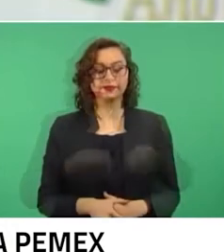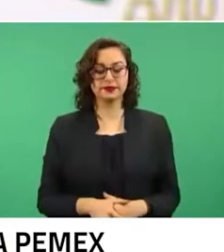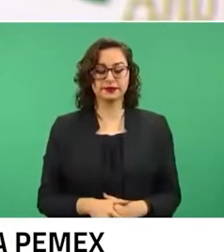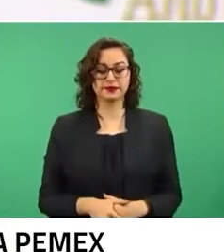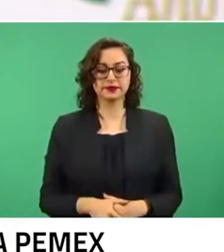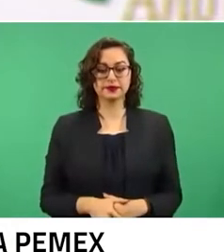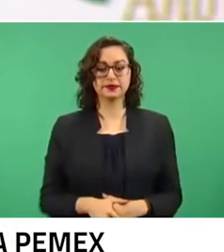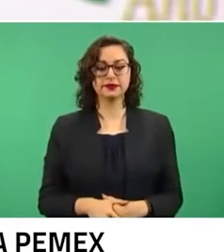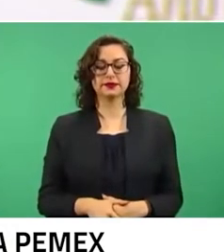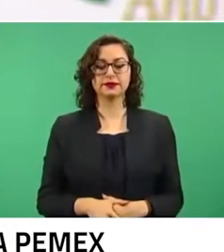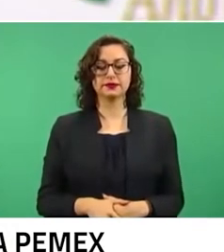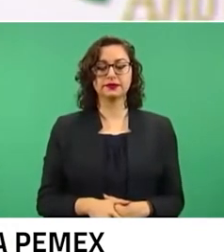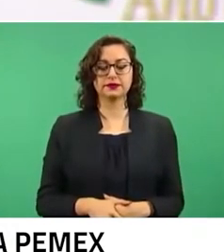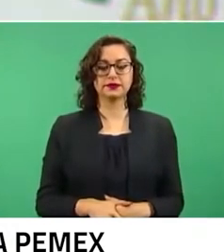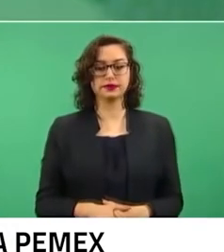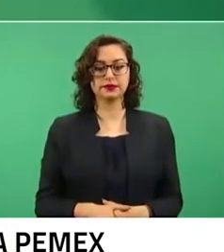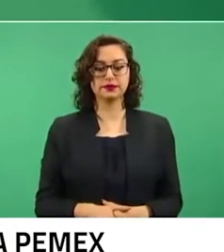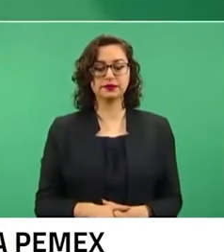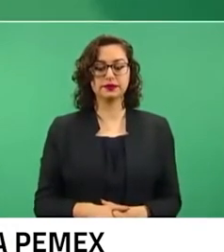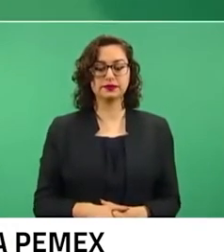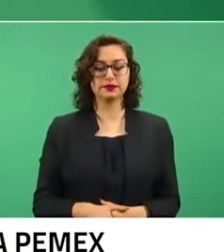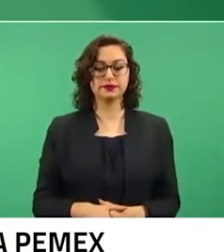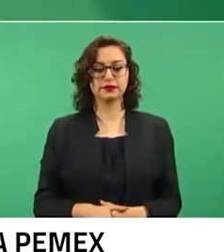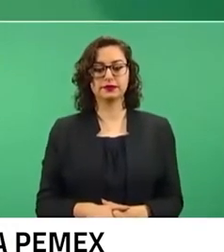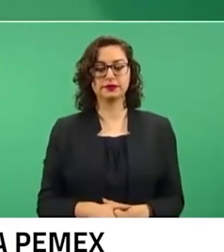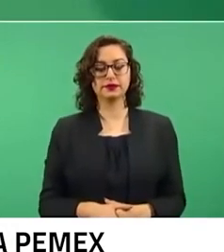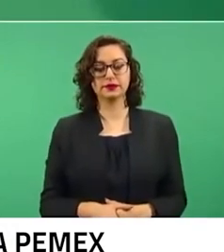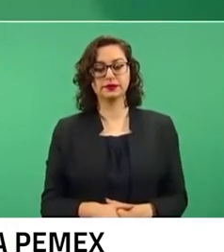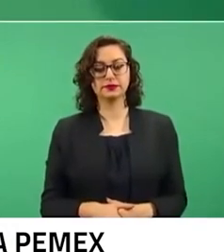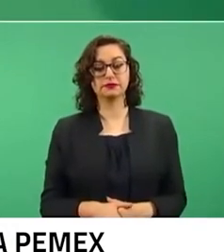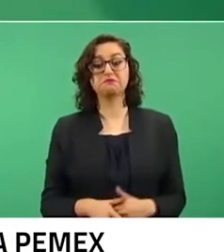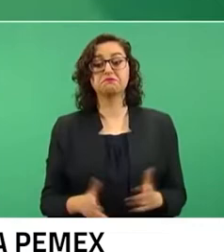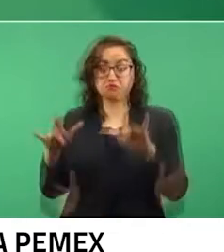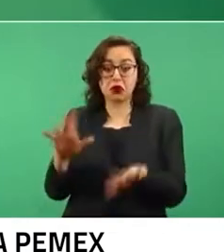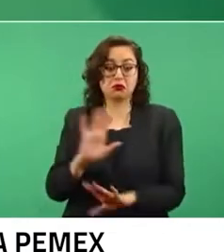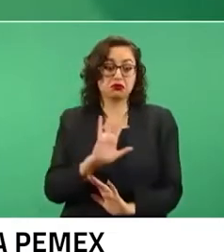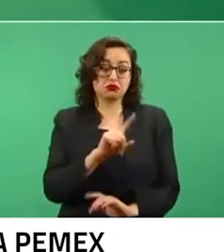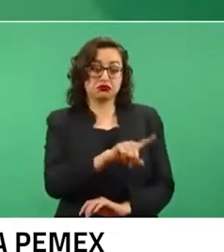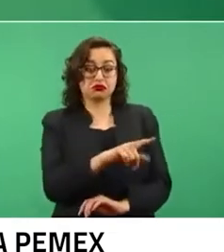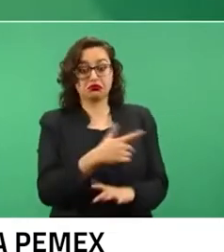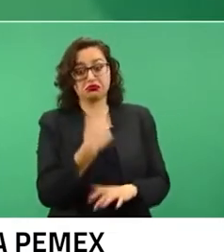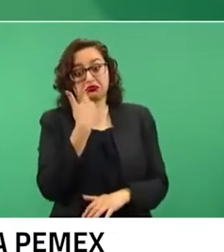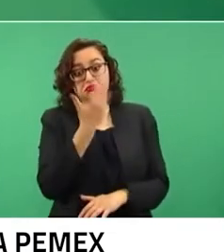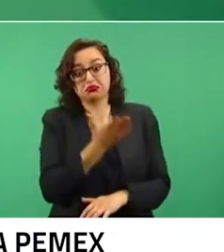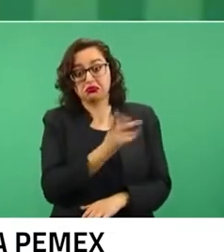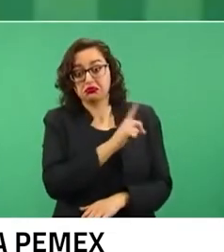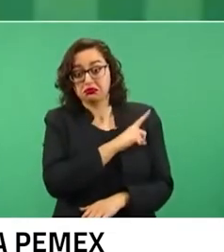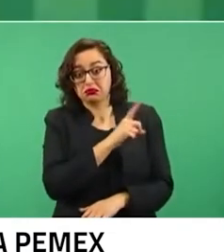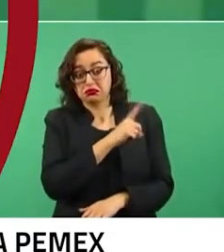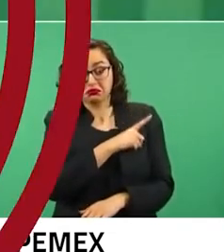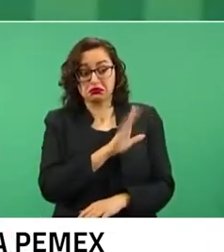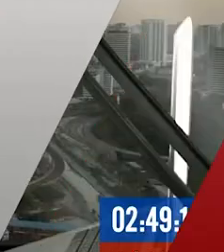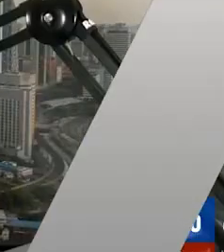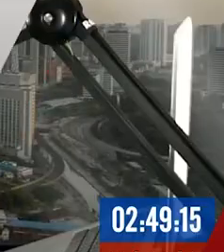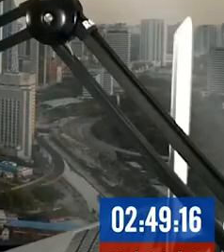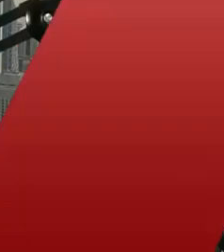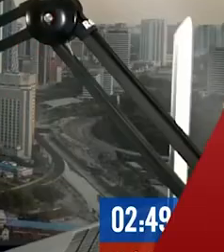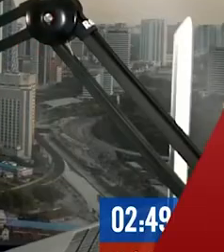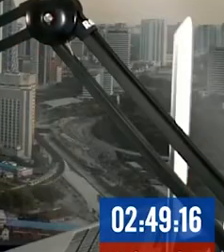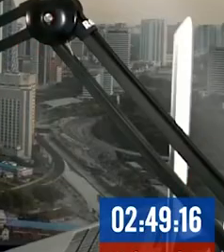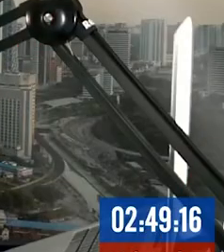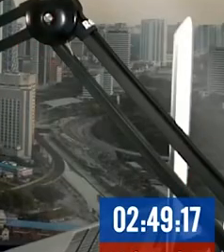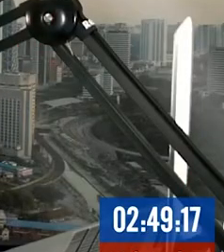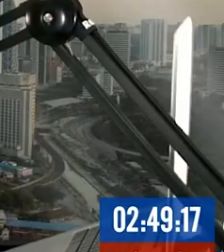Pemex. Eso lo hace por voluntad propia y también por un exhorto que le